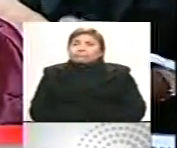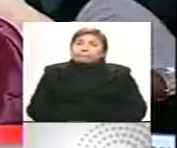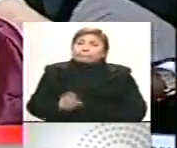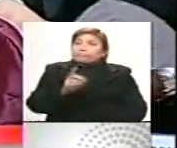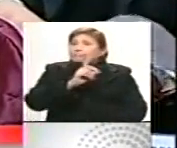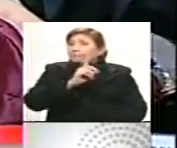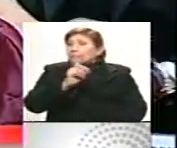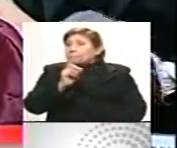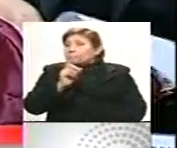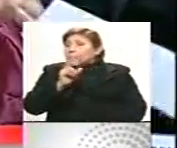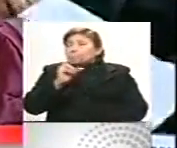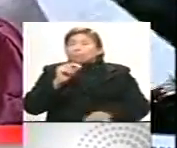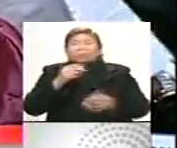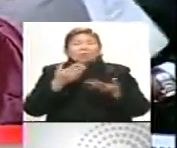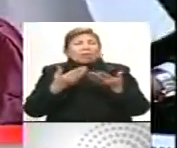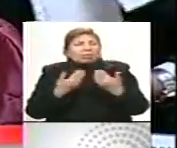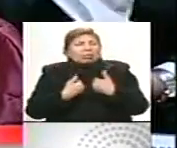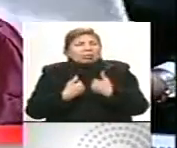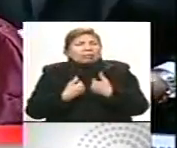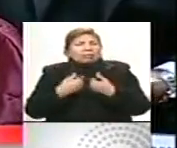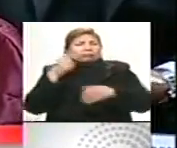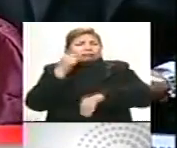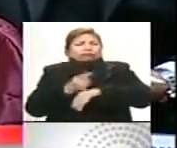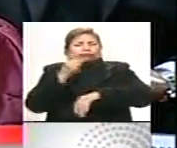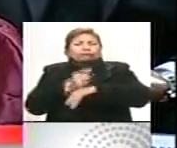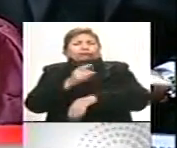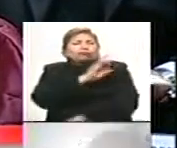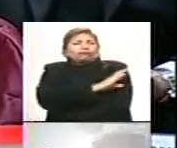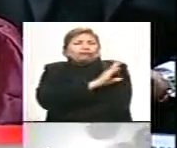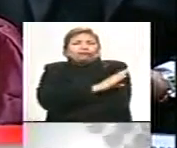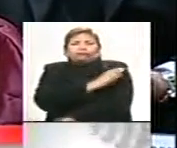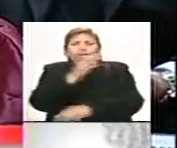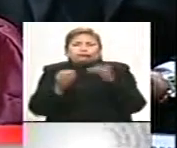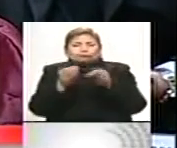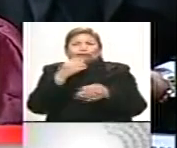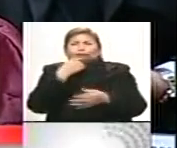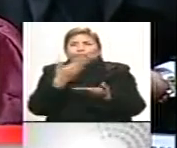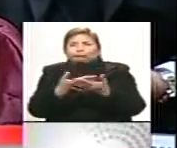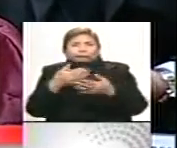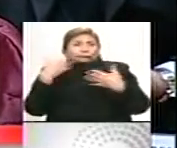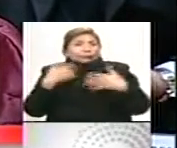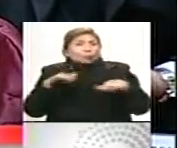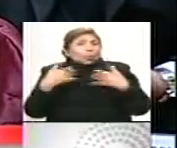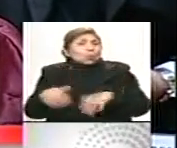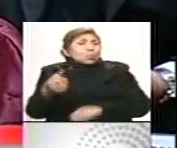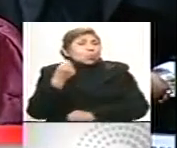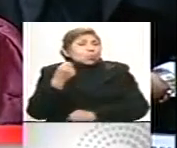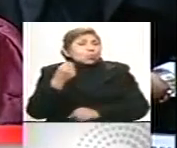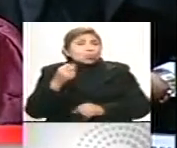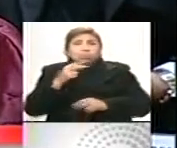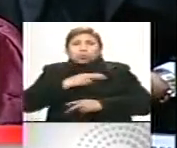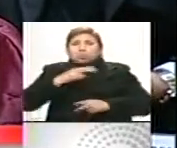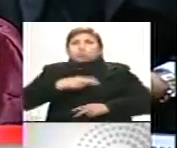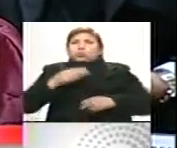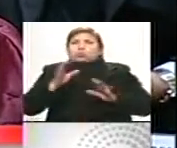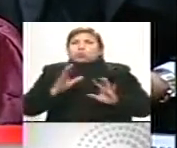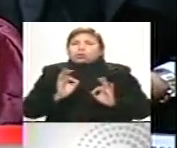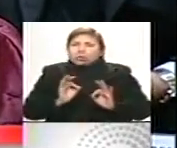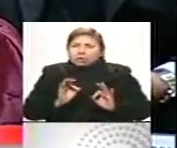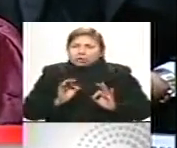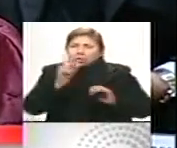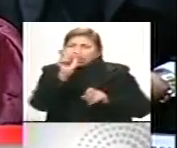no contar con acusación fiscal respecto de delitos pluriofensivos de lesa humanidad que atenten contra